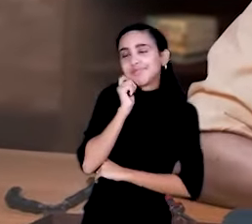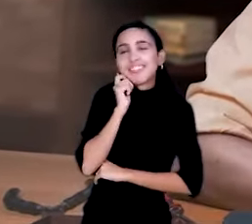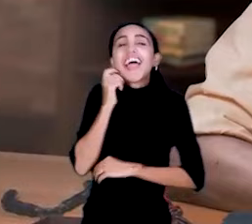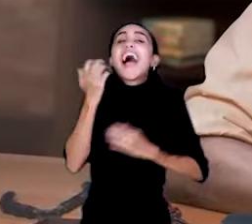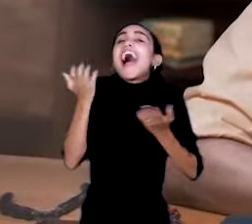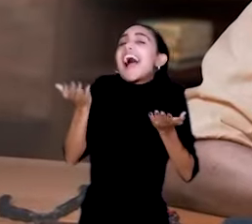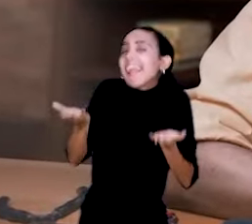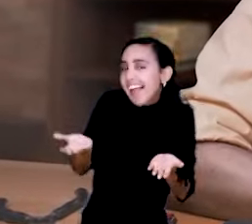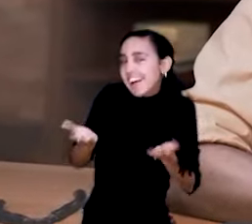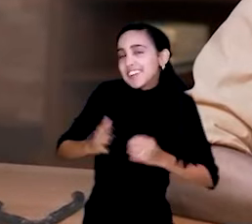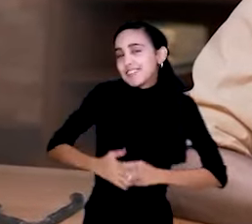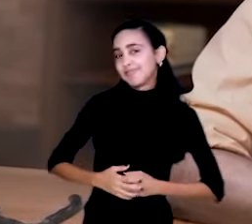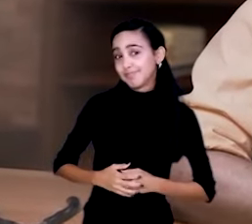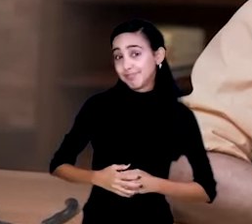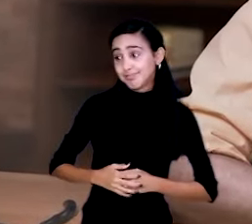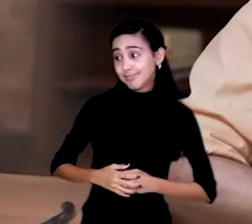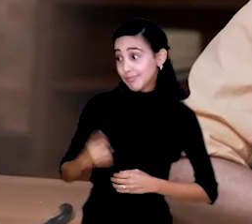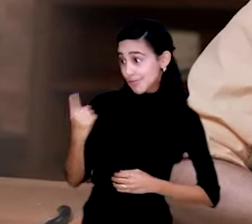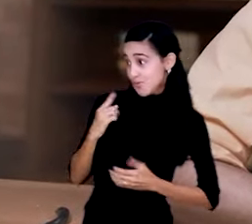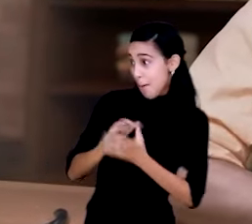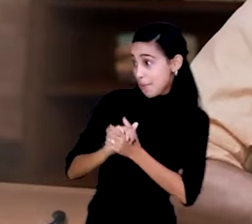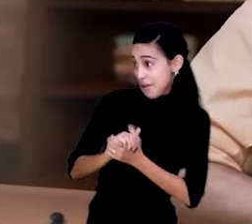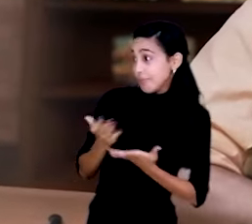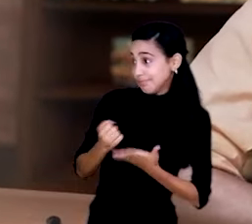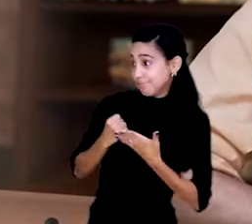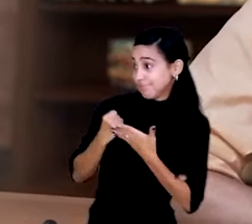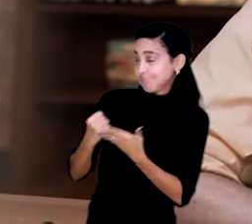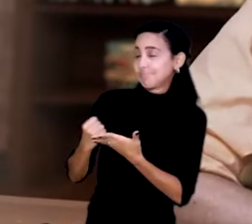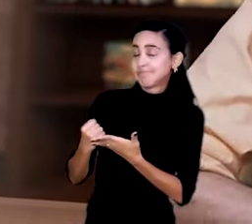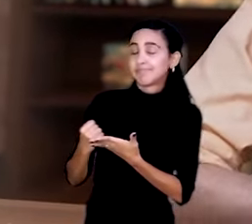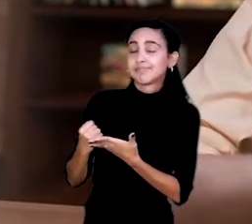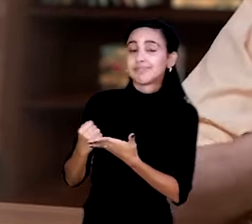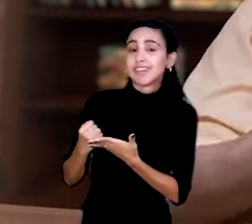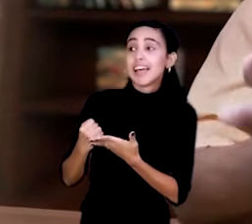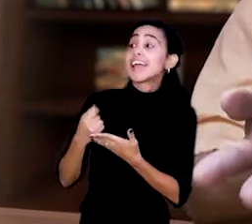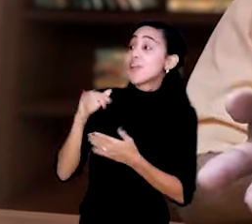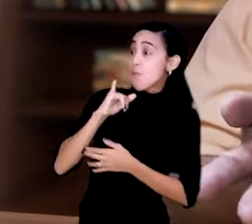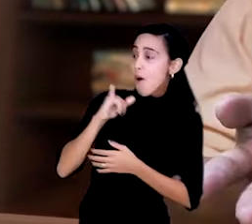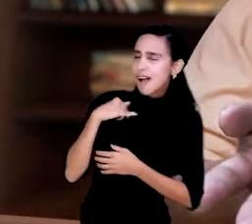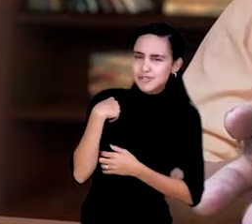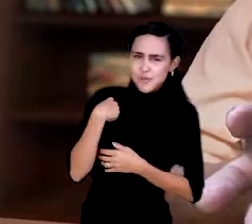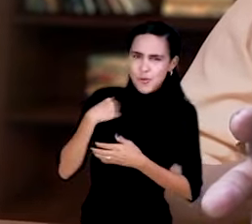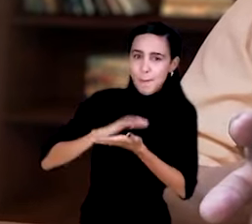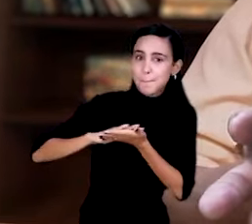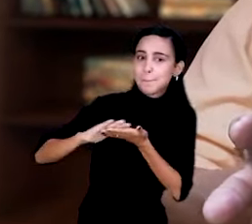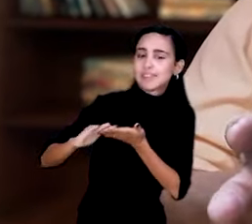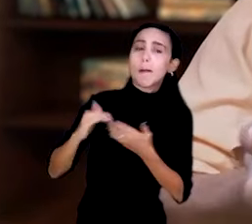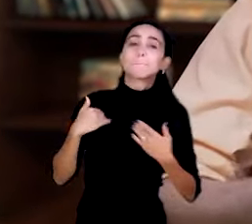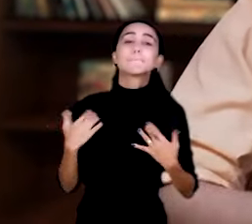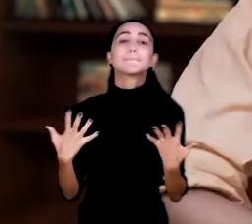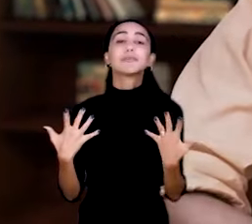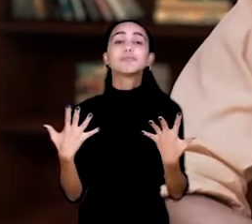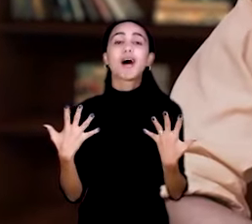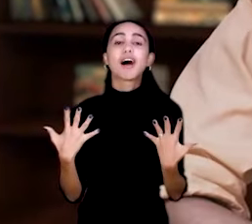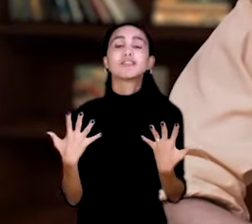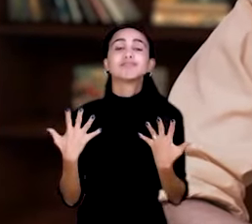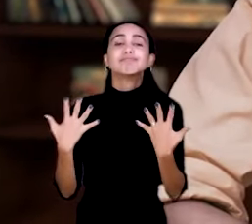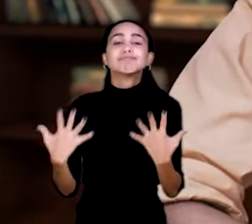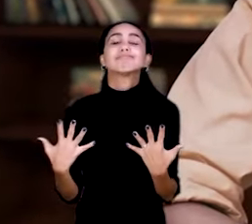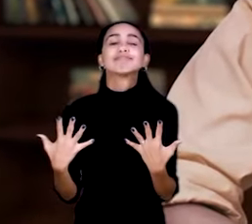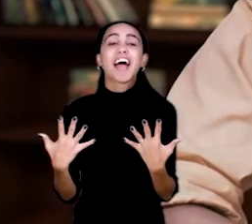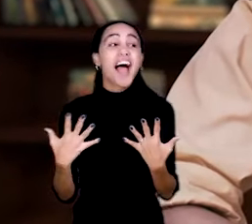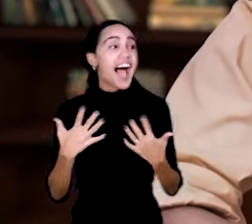Claro, tontico. Para algo están los amigos. Te digo más. También te voy a prestar mis manos. ¡Qué